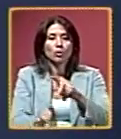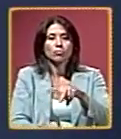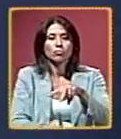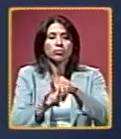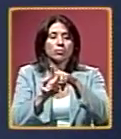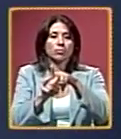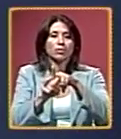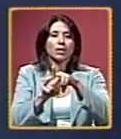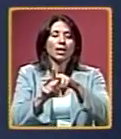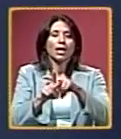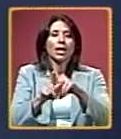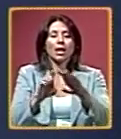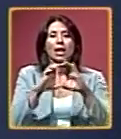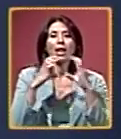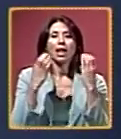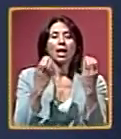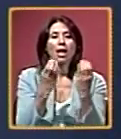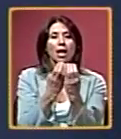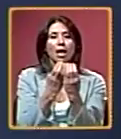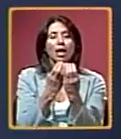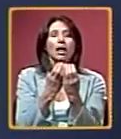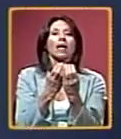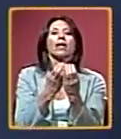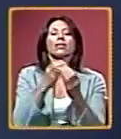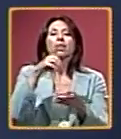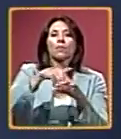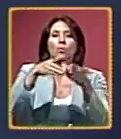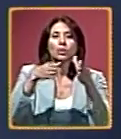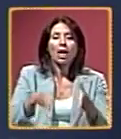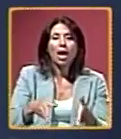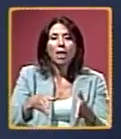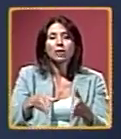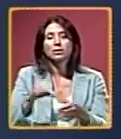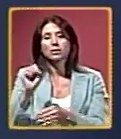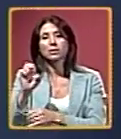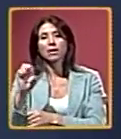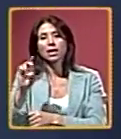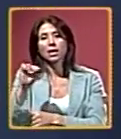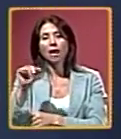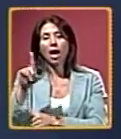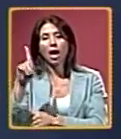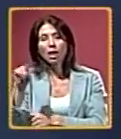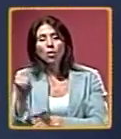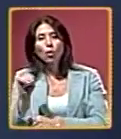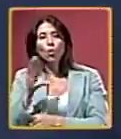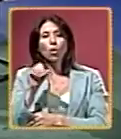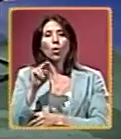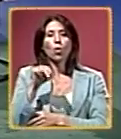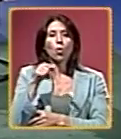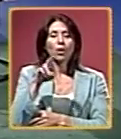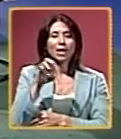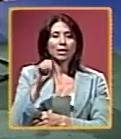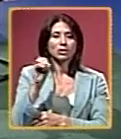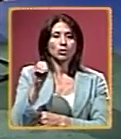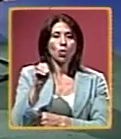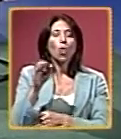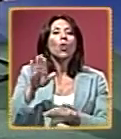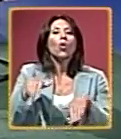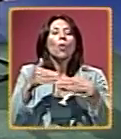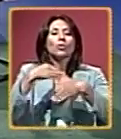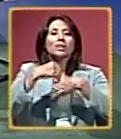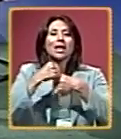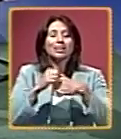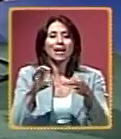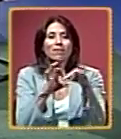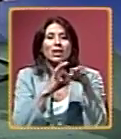del Congreso, de la Cámara de Diputados, del Senado, cómo se mueve la relación de fuerzas entre ellos. O sea, visto desde esa